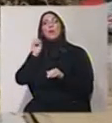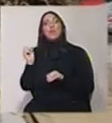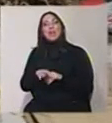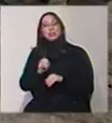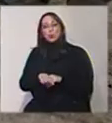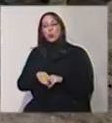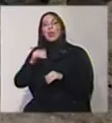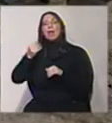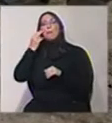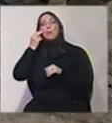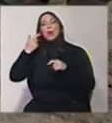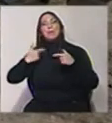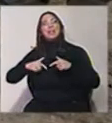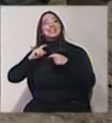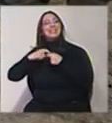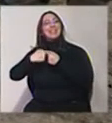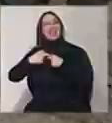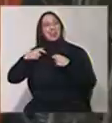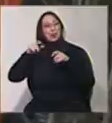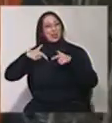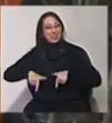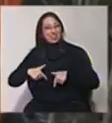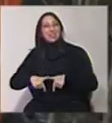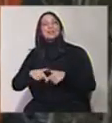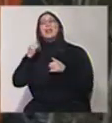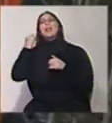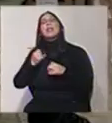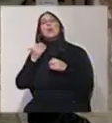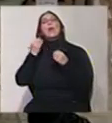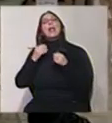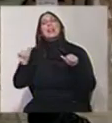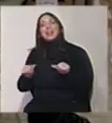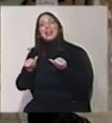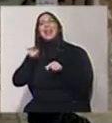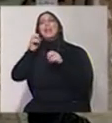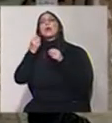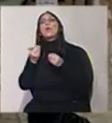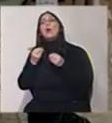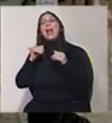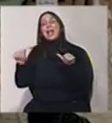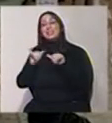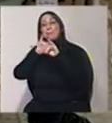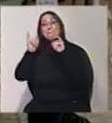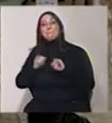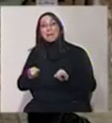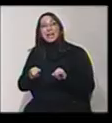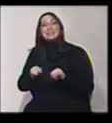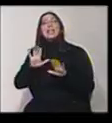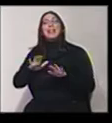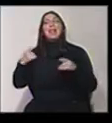cuando hay conflicto con los sindicatos. La amplitud de tareas que deben o pueden cumplir los militares en tiempos de paz está en